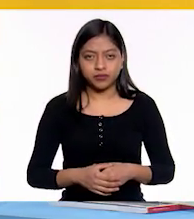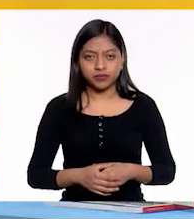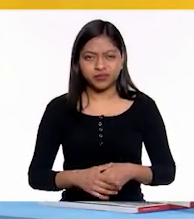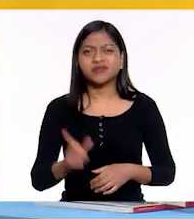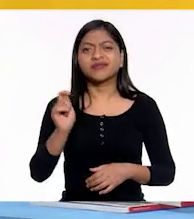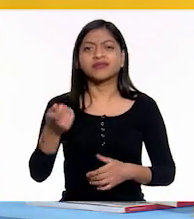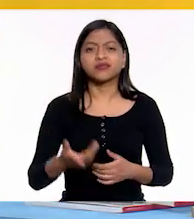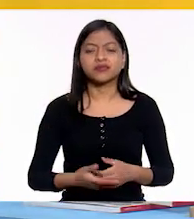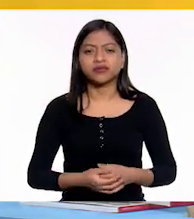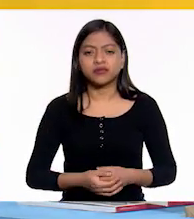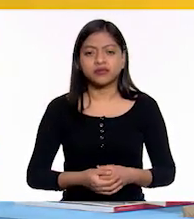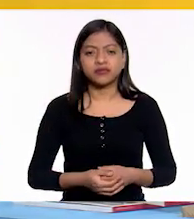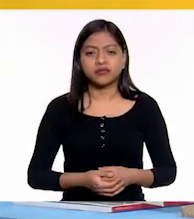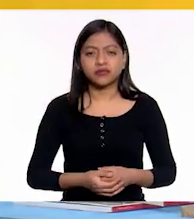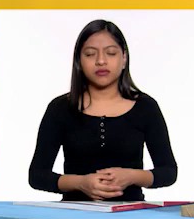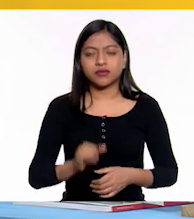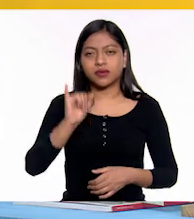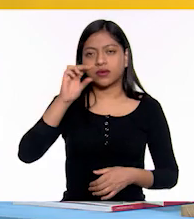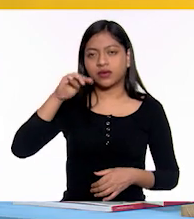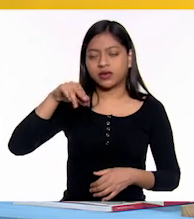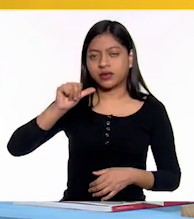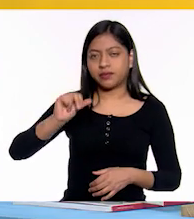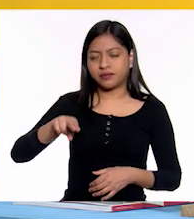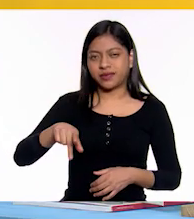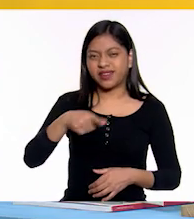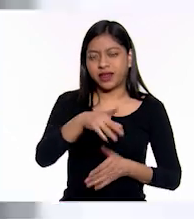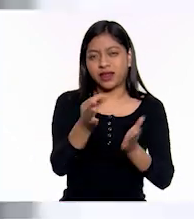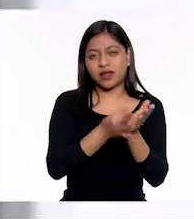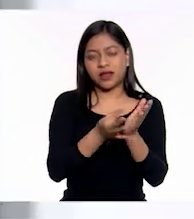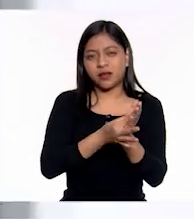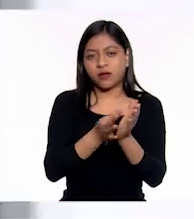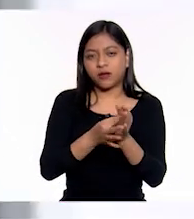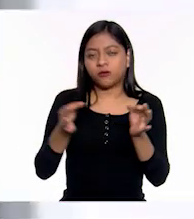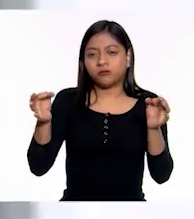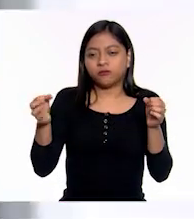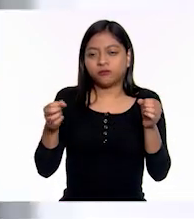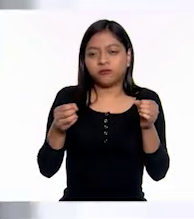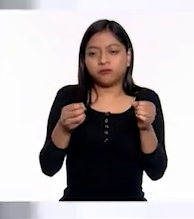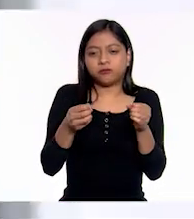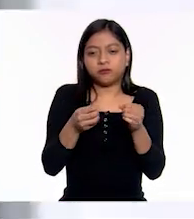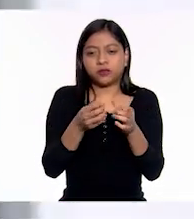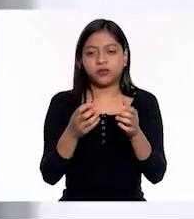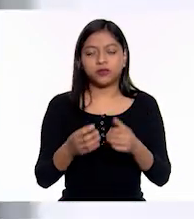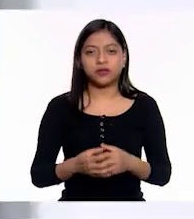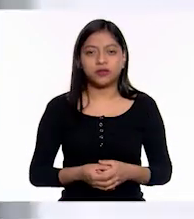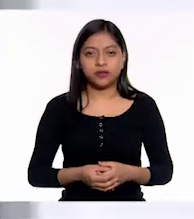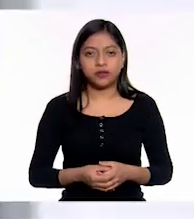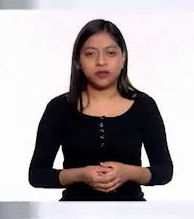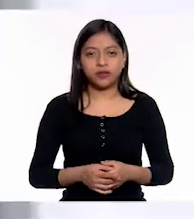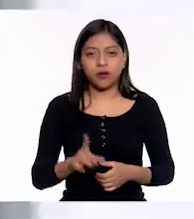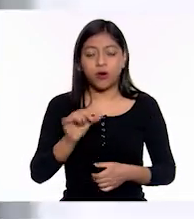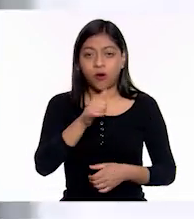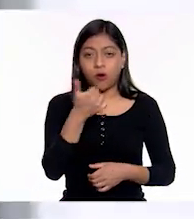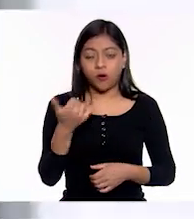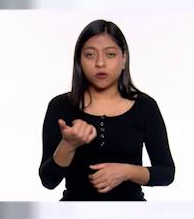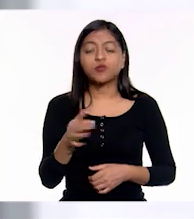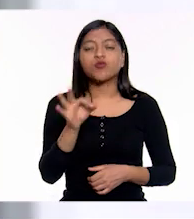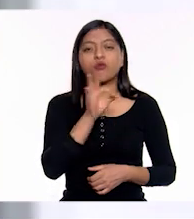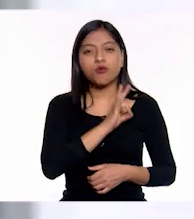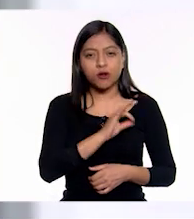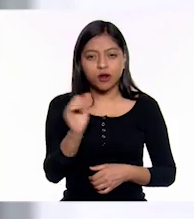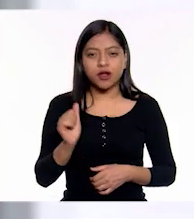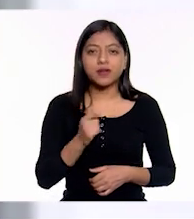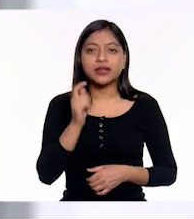¿Qué es eso? Nuestro imán. Y bueno, pues si tuviéramos otro, maestra, creo que podríamos aprovechar sus